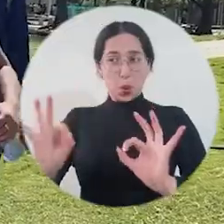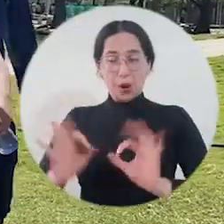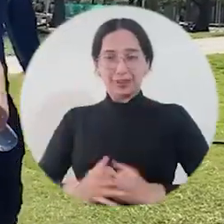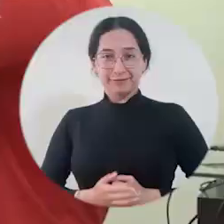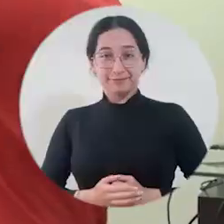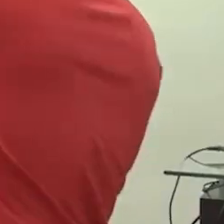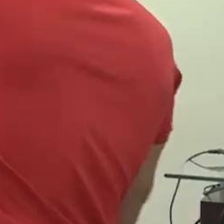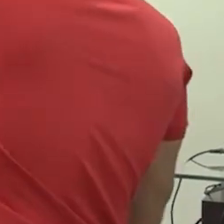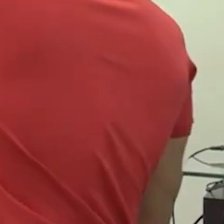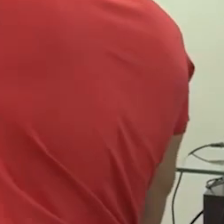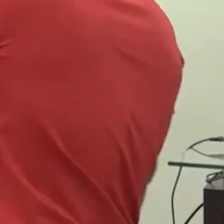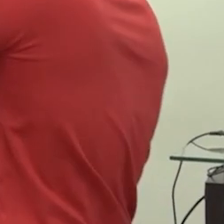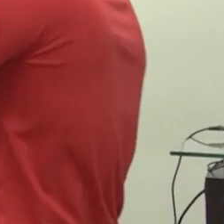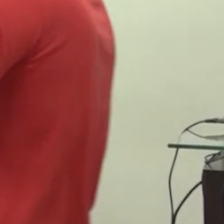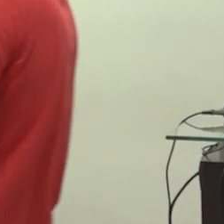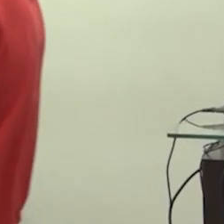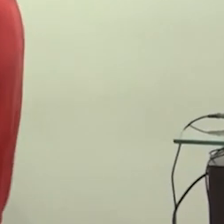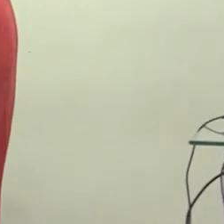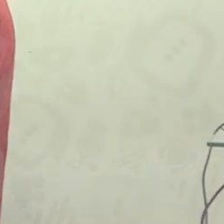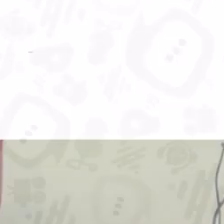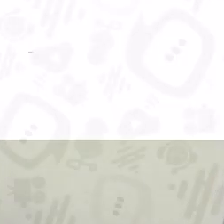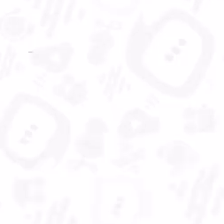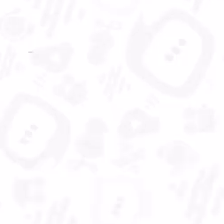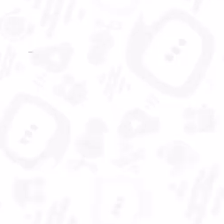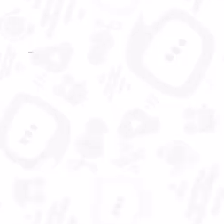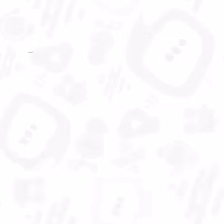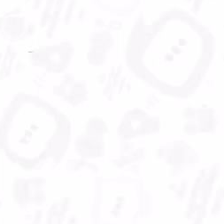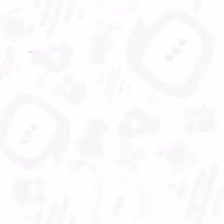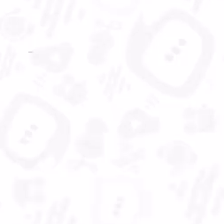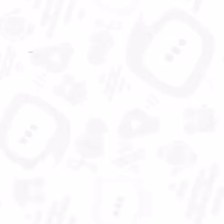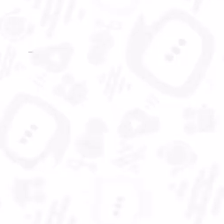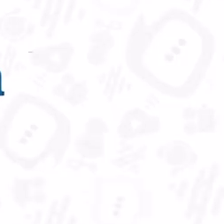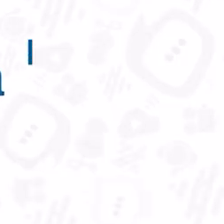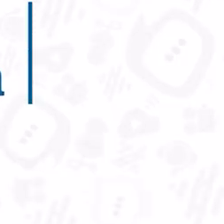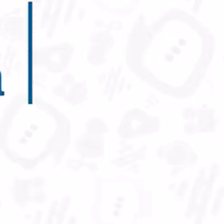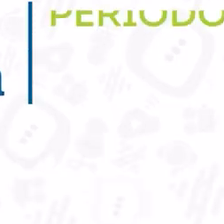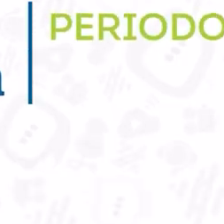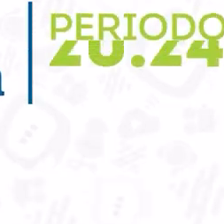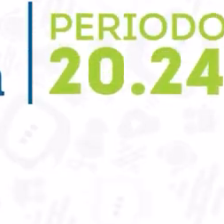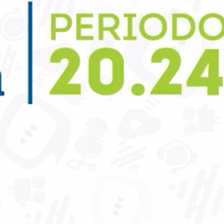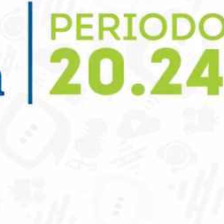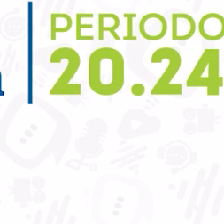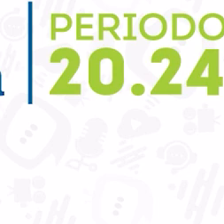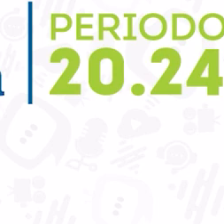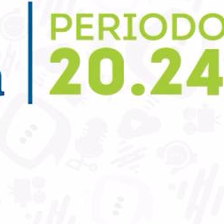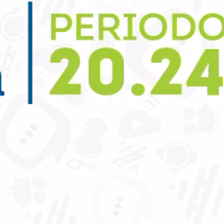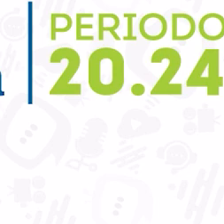Universidad del Magdalena, aún más incluyente e innovadora.